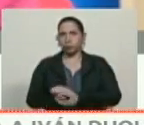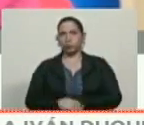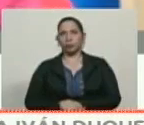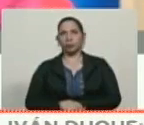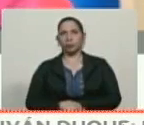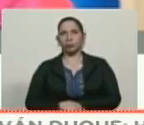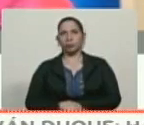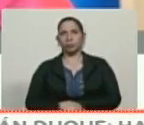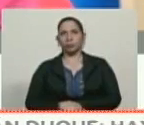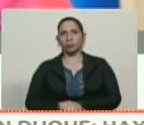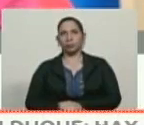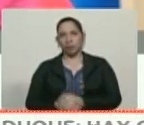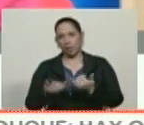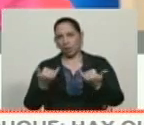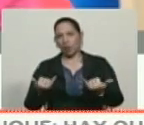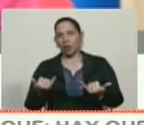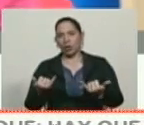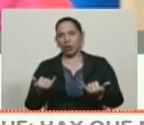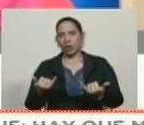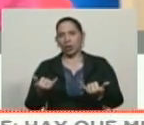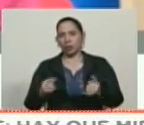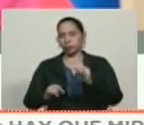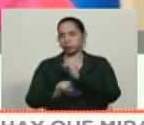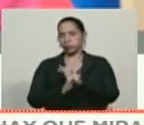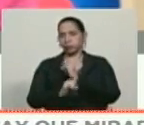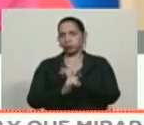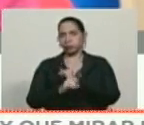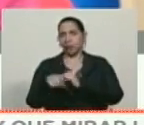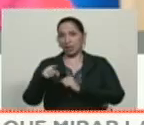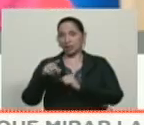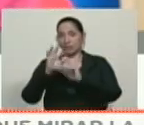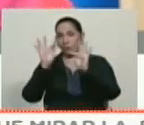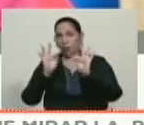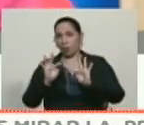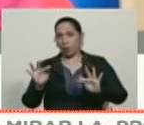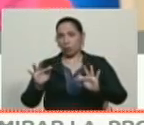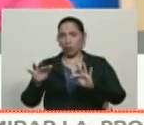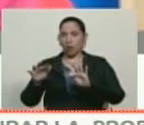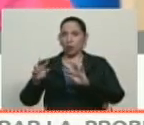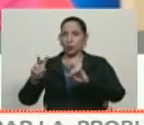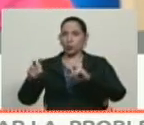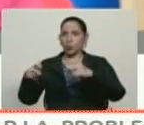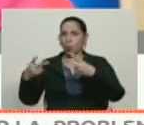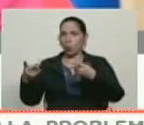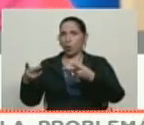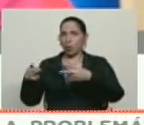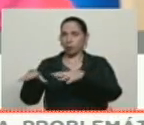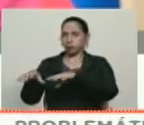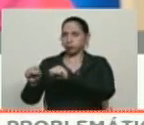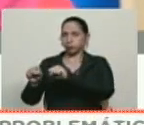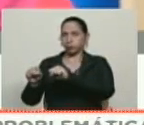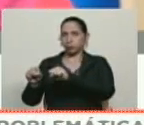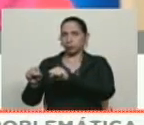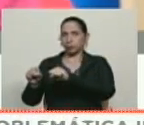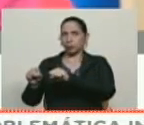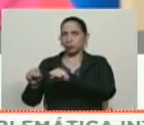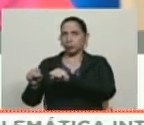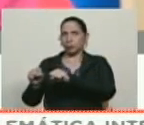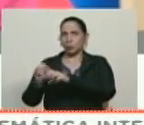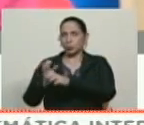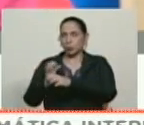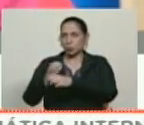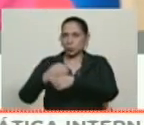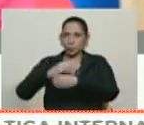era digital. Y es la forma neocolonial y neoimperial de socavar y